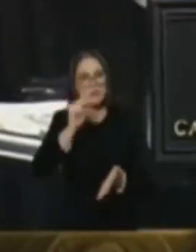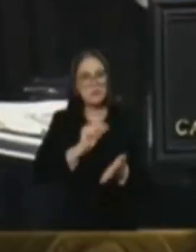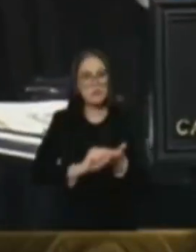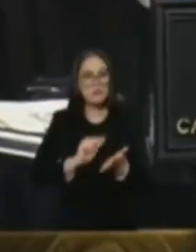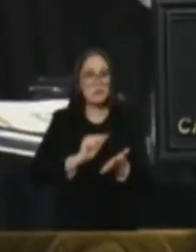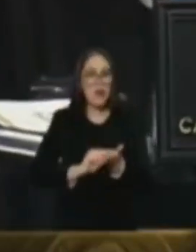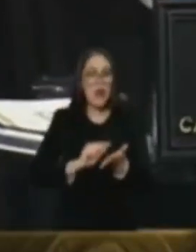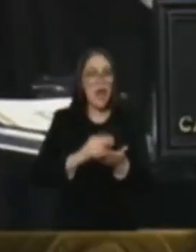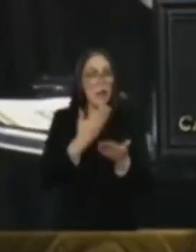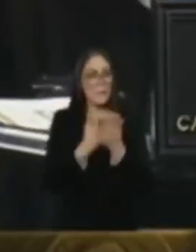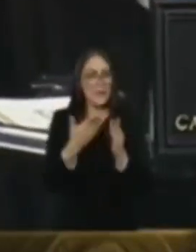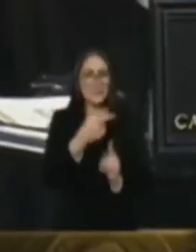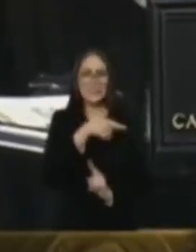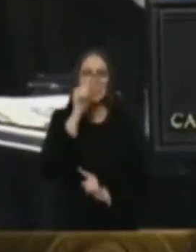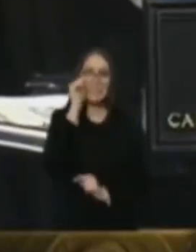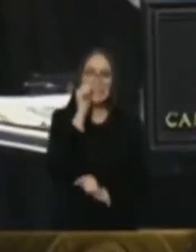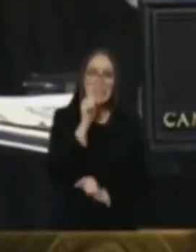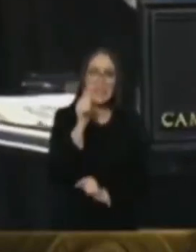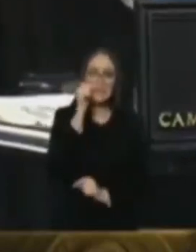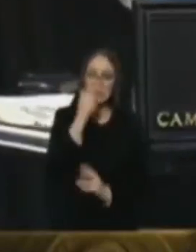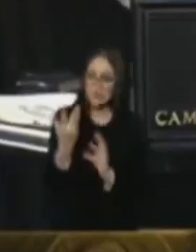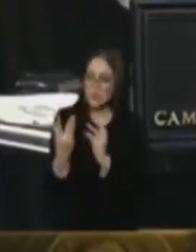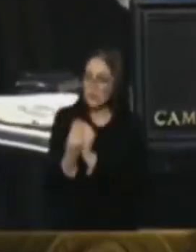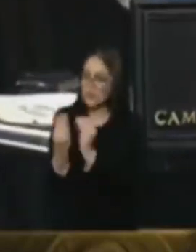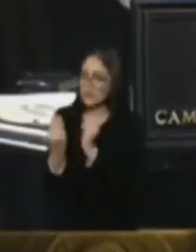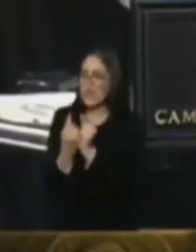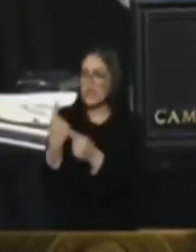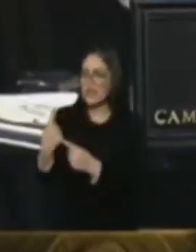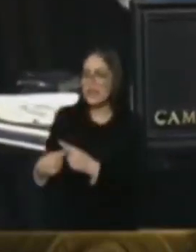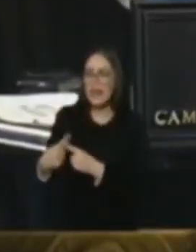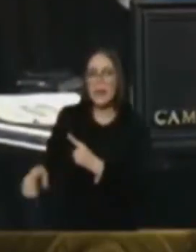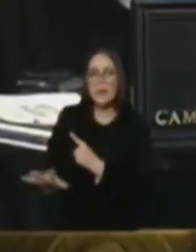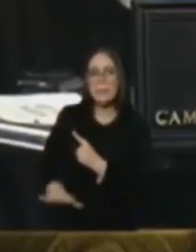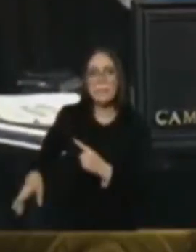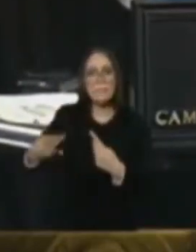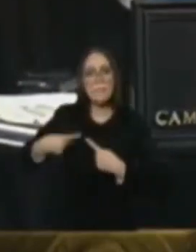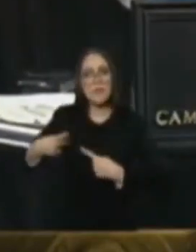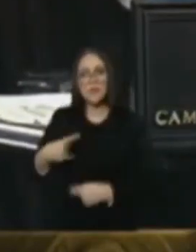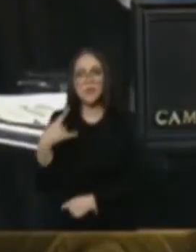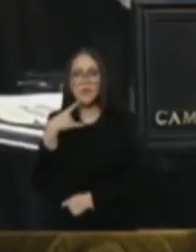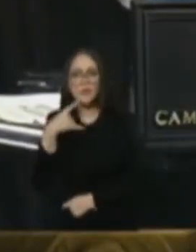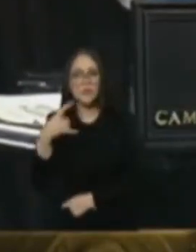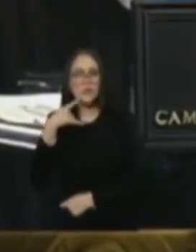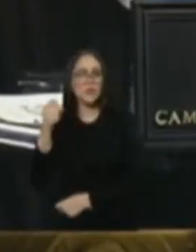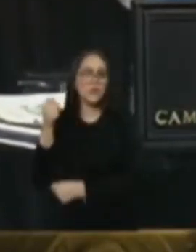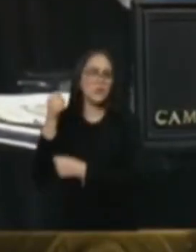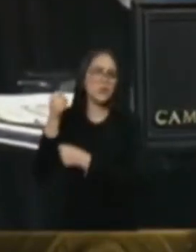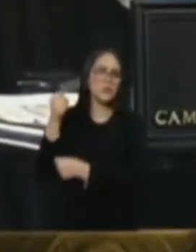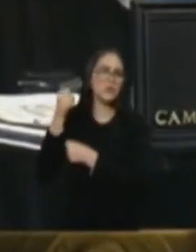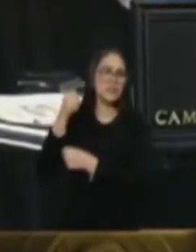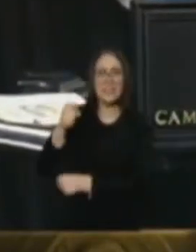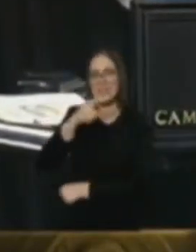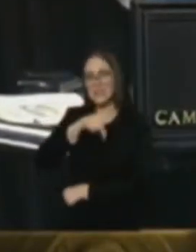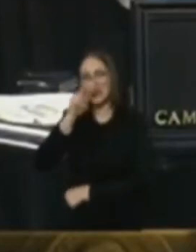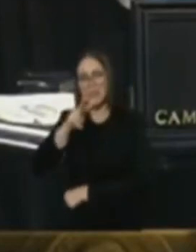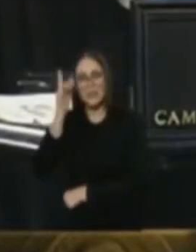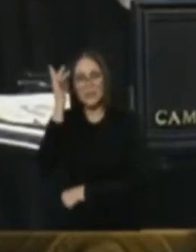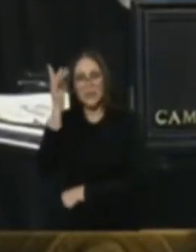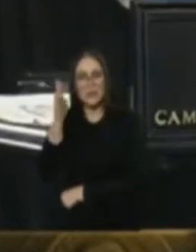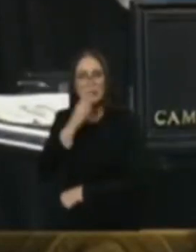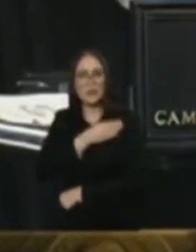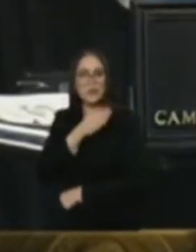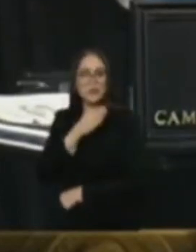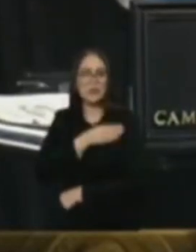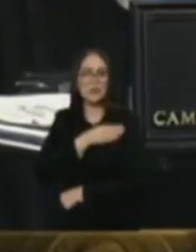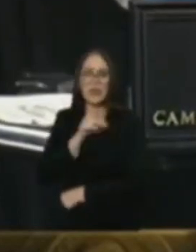estado siempre con los que sufren y luchan por los demás. Es una santa laica, escribió el presidente Andrés